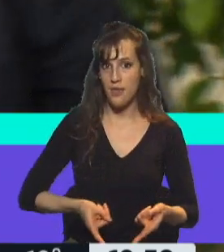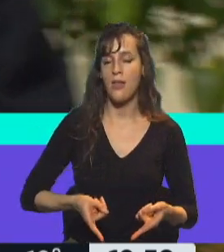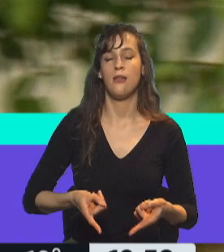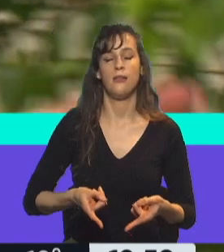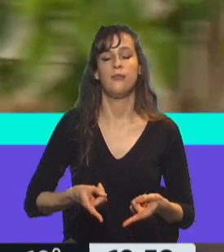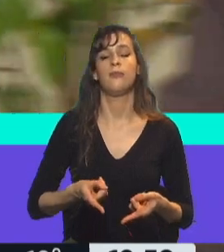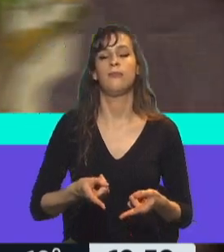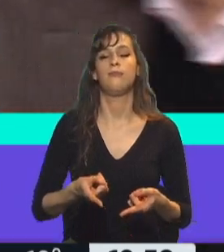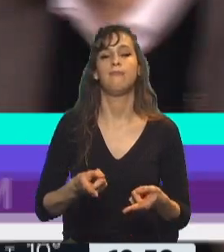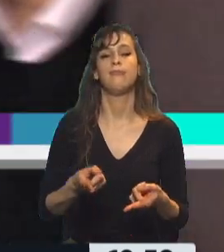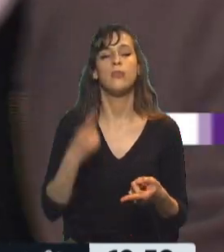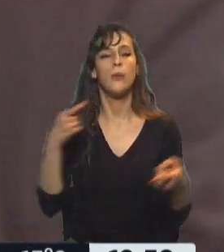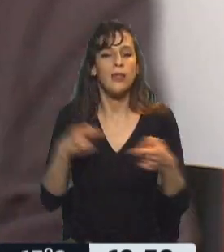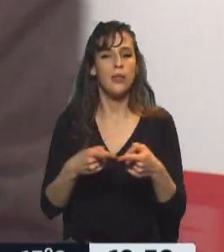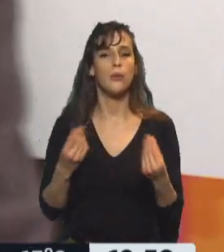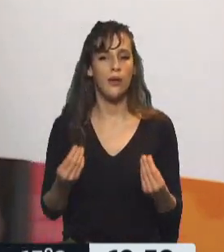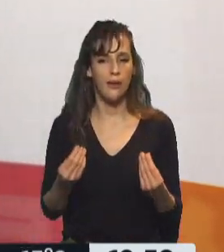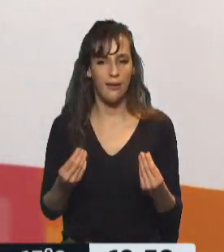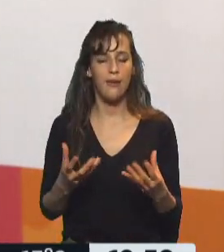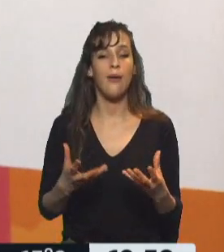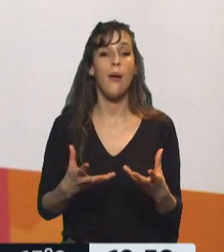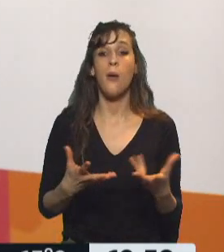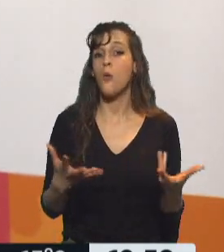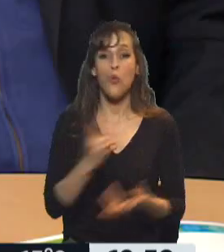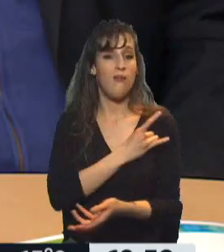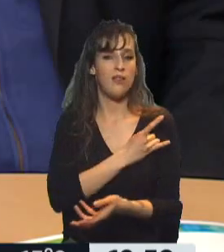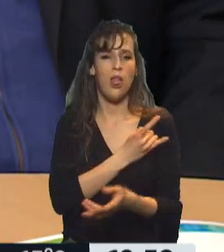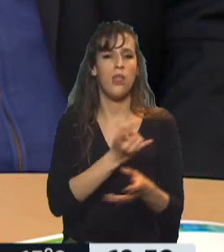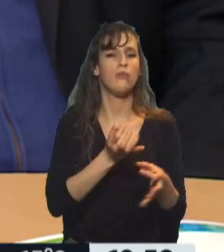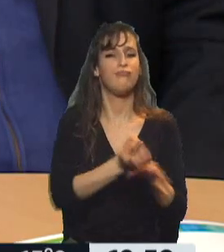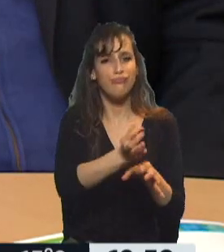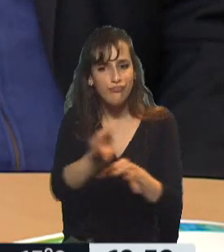de cómo hacer que el conocimiento que produce la universidad esté a disposición de la sociedad.